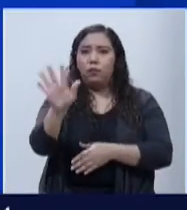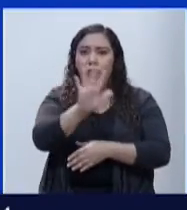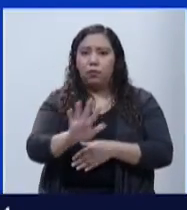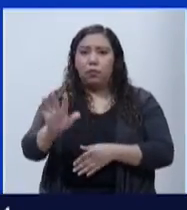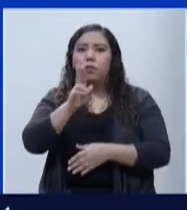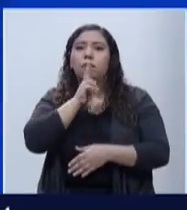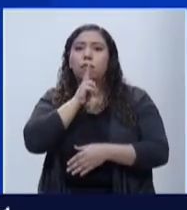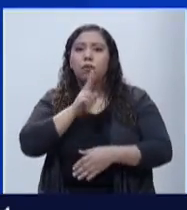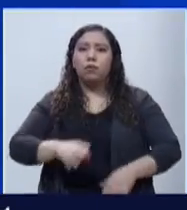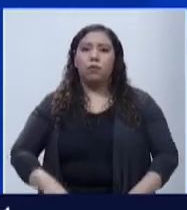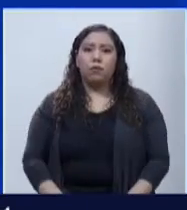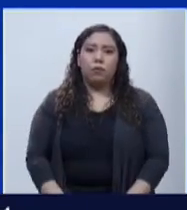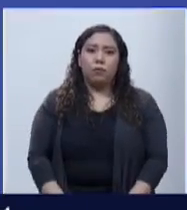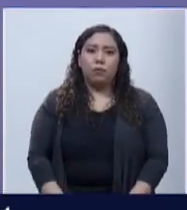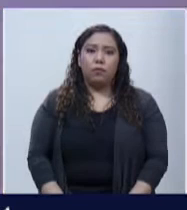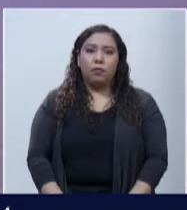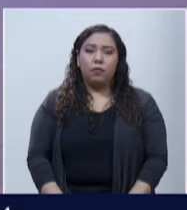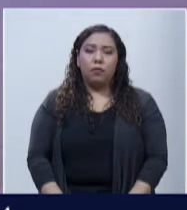lado